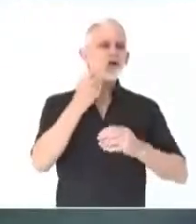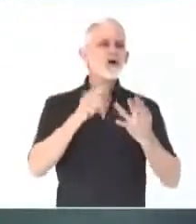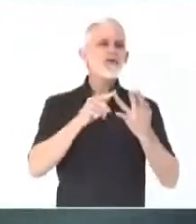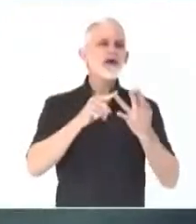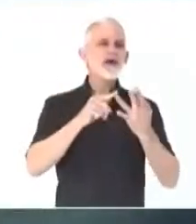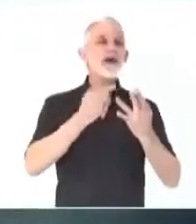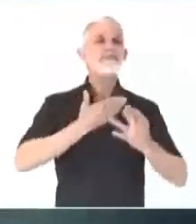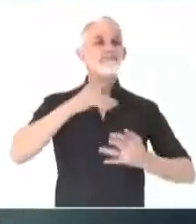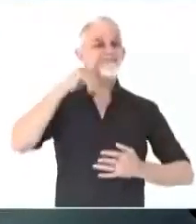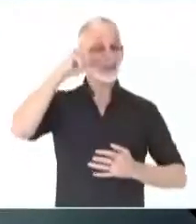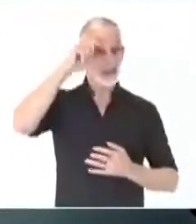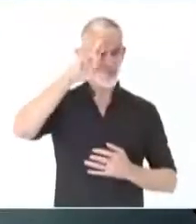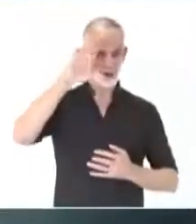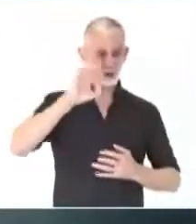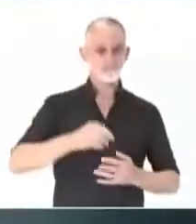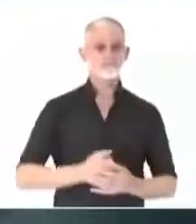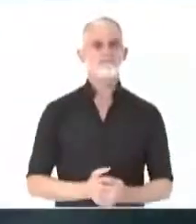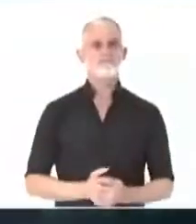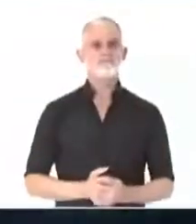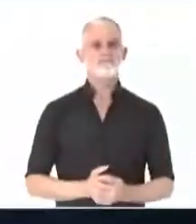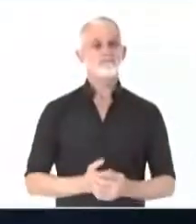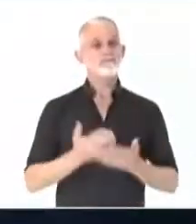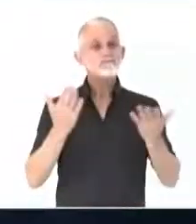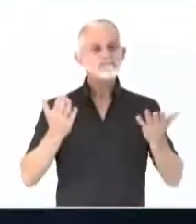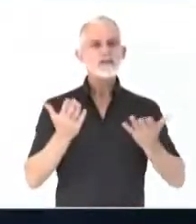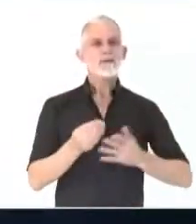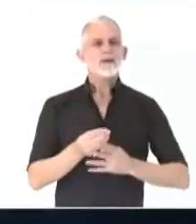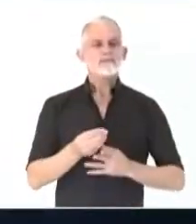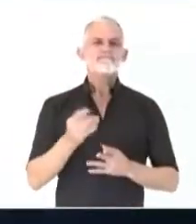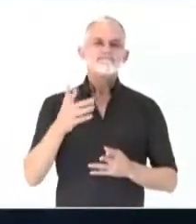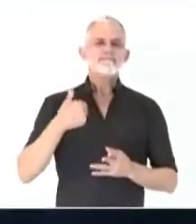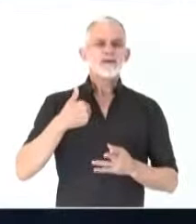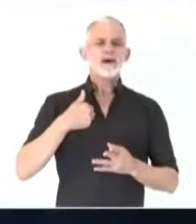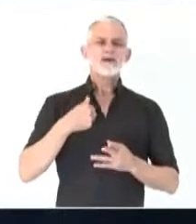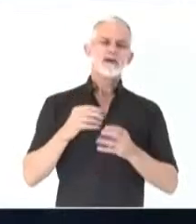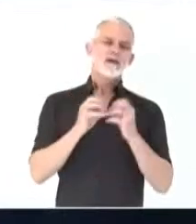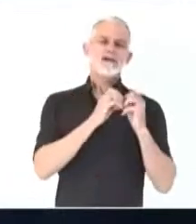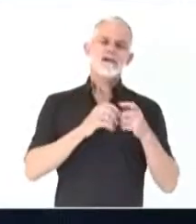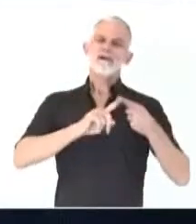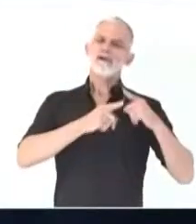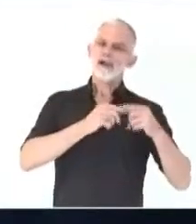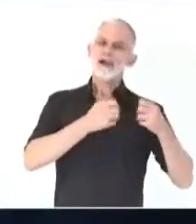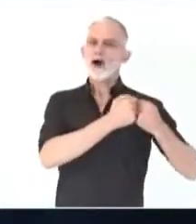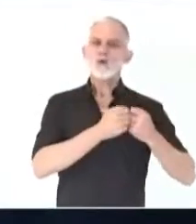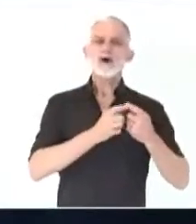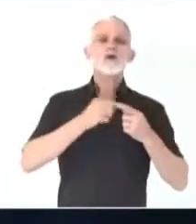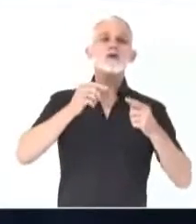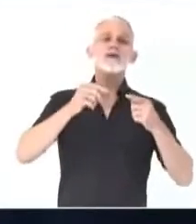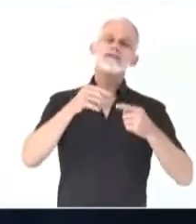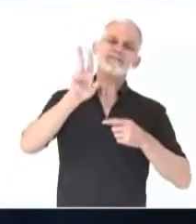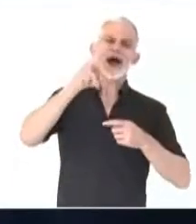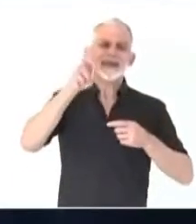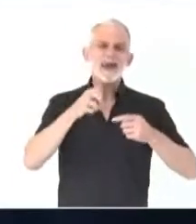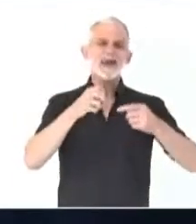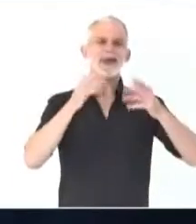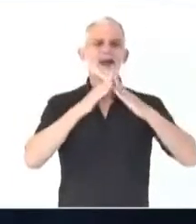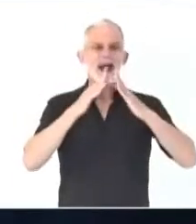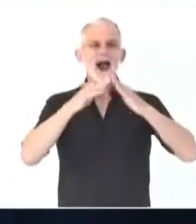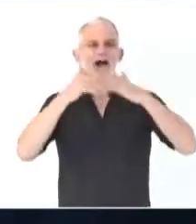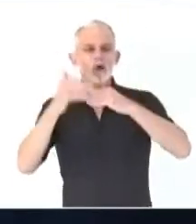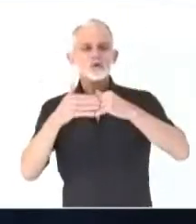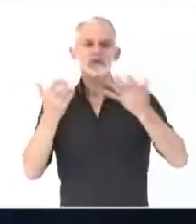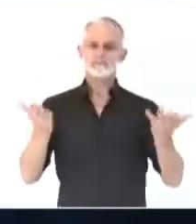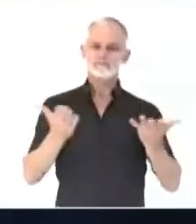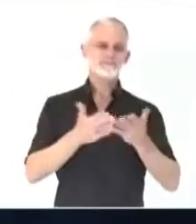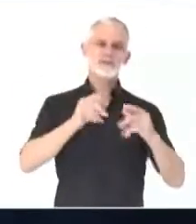SL Fierro, tiempo. Miren, el lobby inmobiliario atraviesa a todas las fuerzas políticas